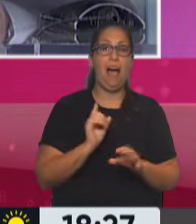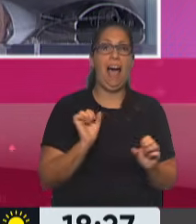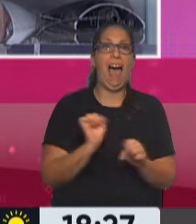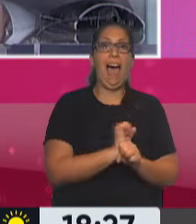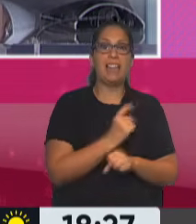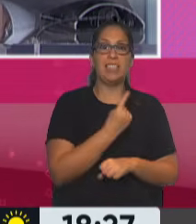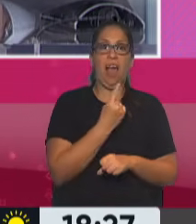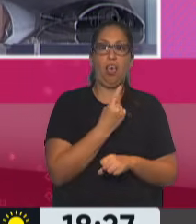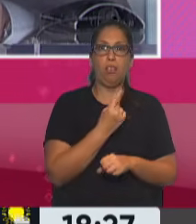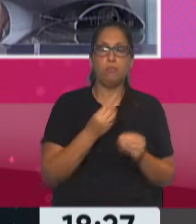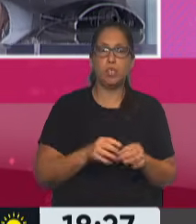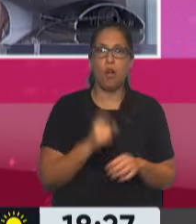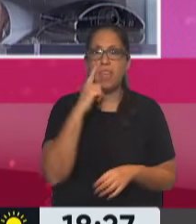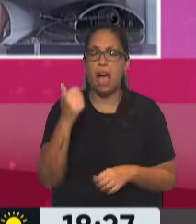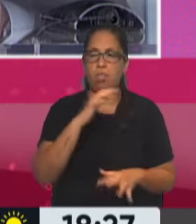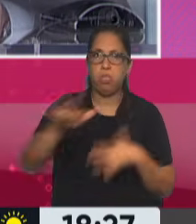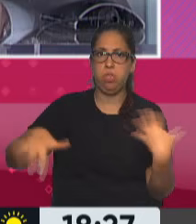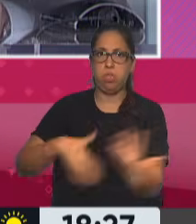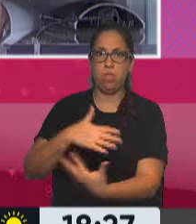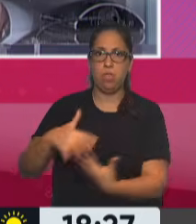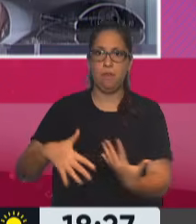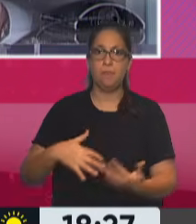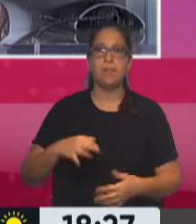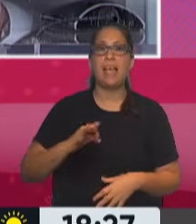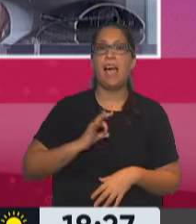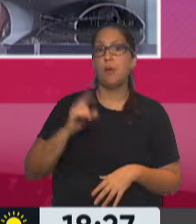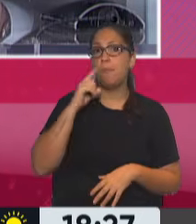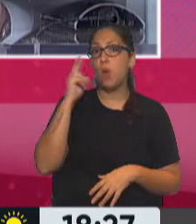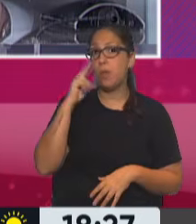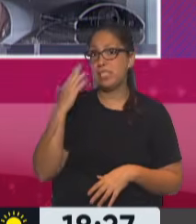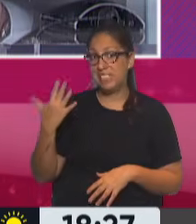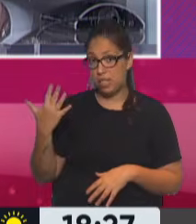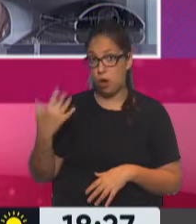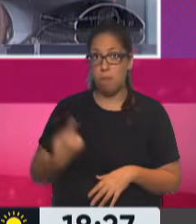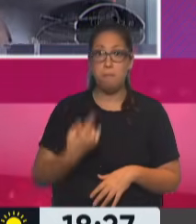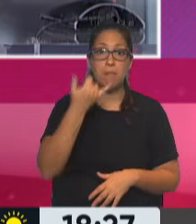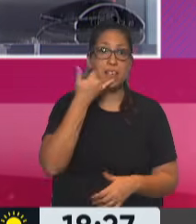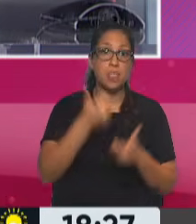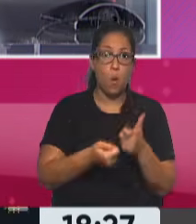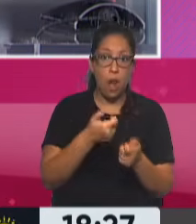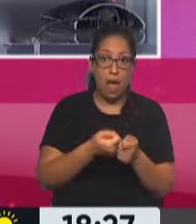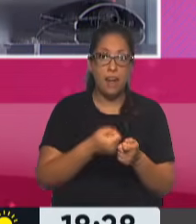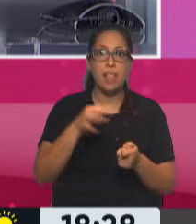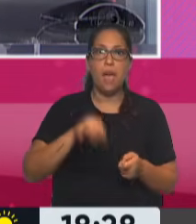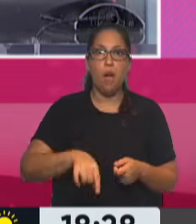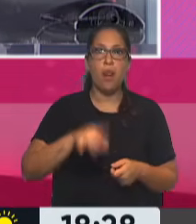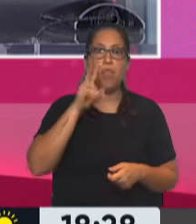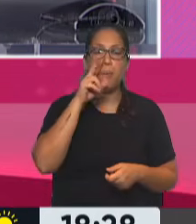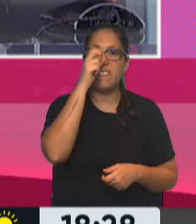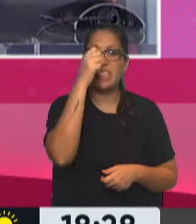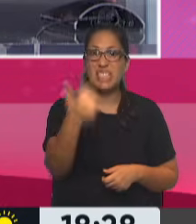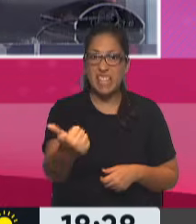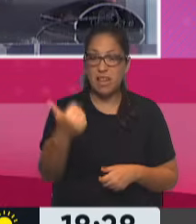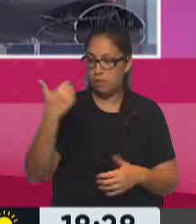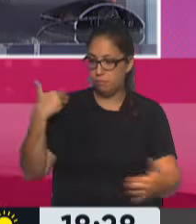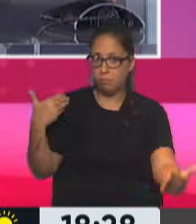digo es que si vos tomás la primera página de interacción 1995, la utilización del primer dispositivo tecnológico, y estamos en el 2026, y tenés